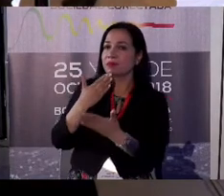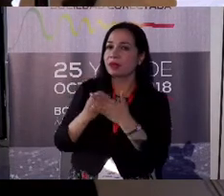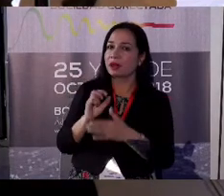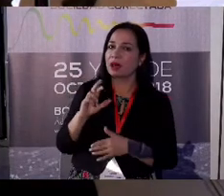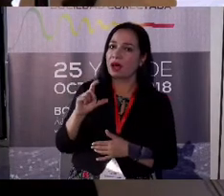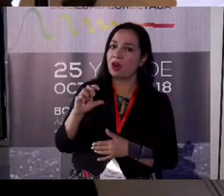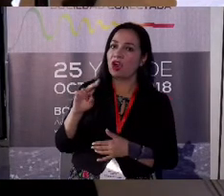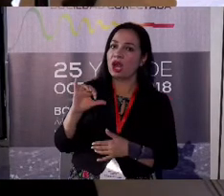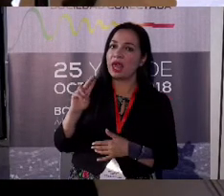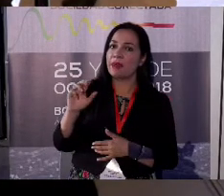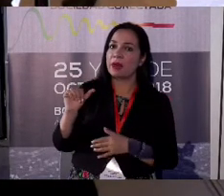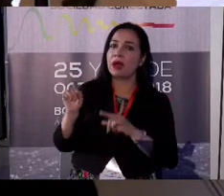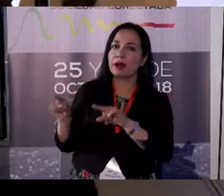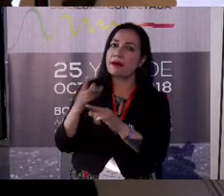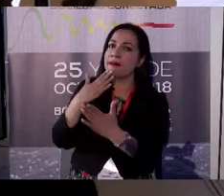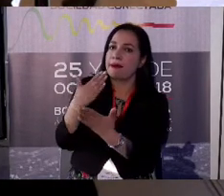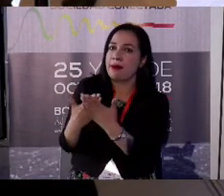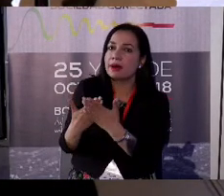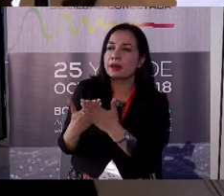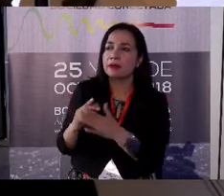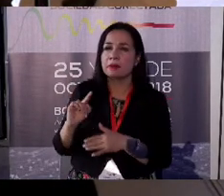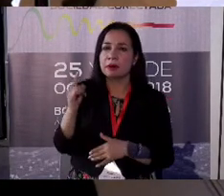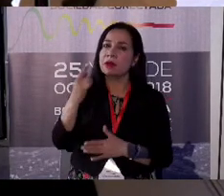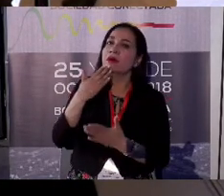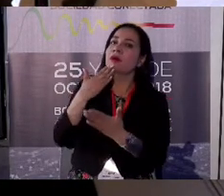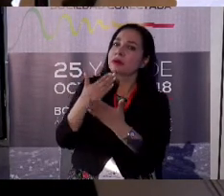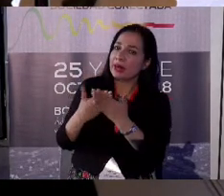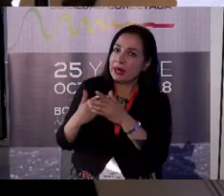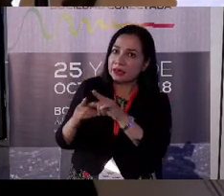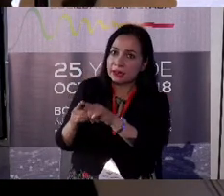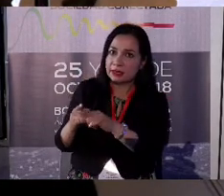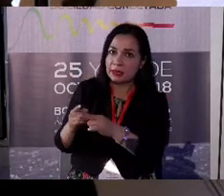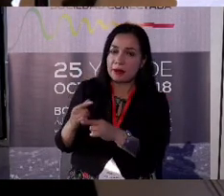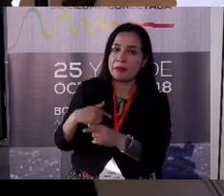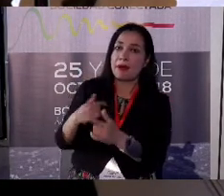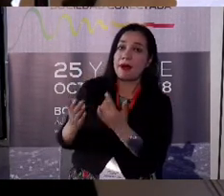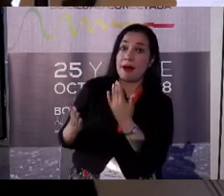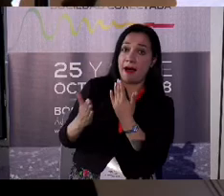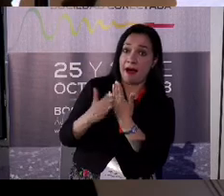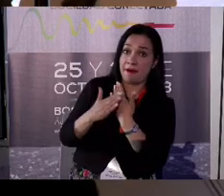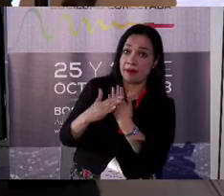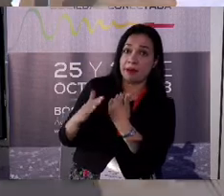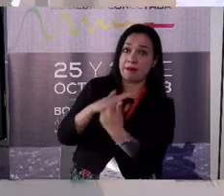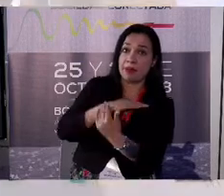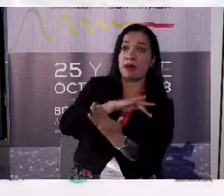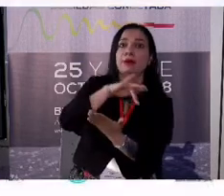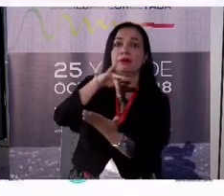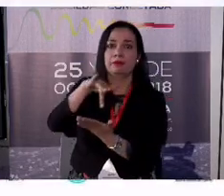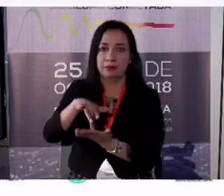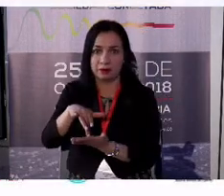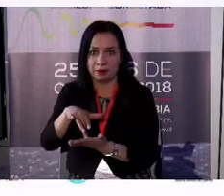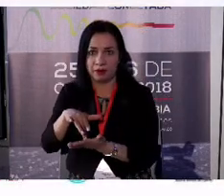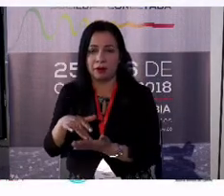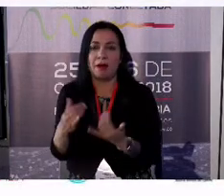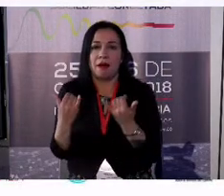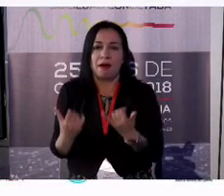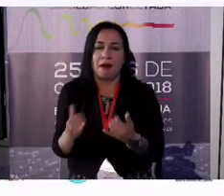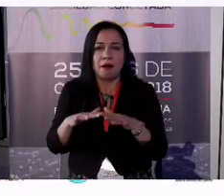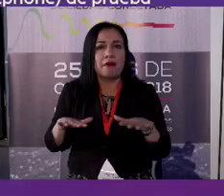deseo agradecer a ANE por la invitación que nos han brindado de acompañarlos en